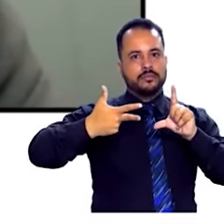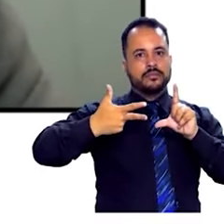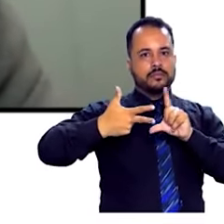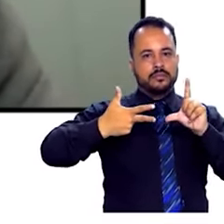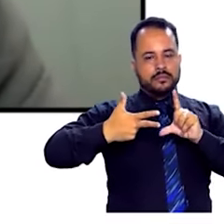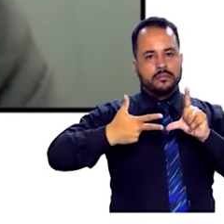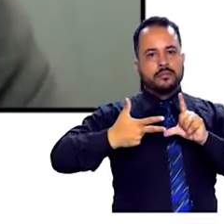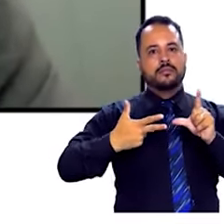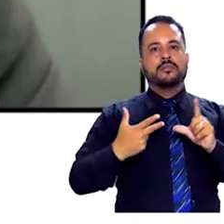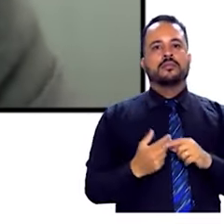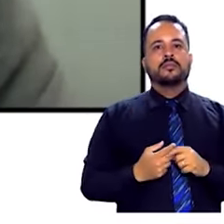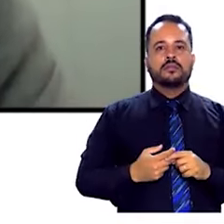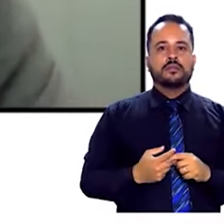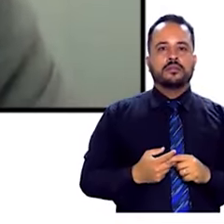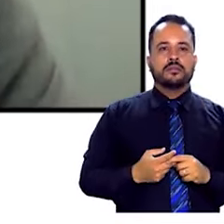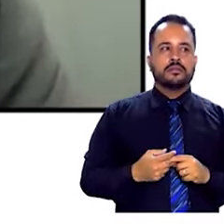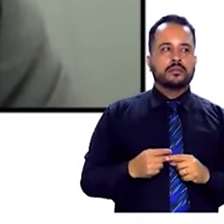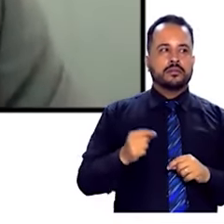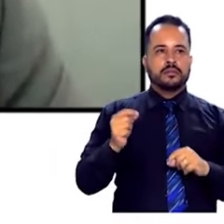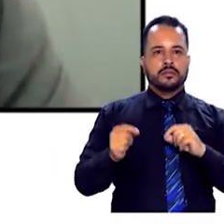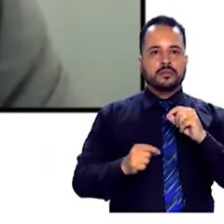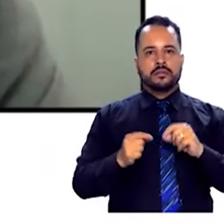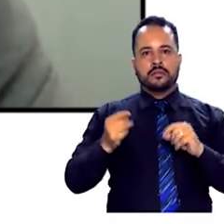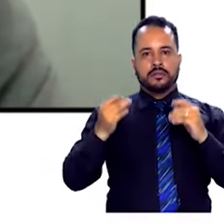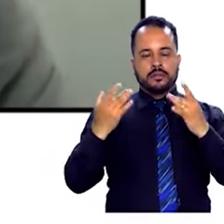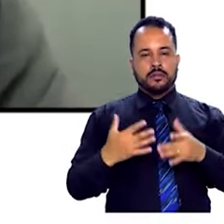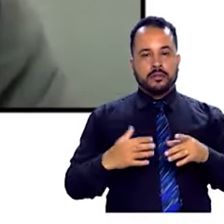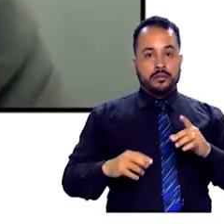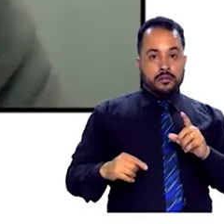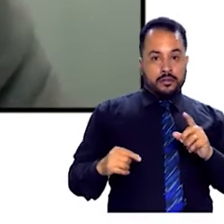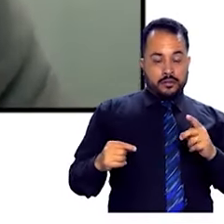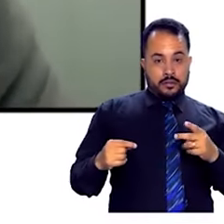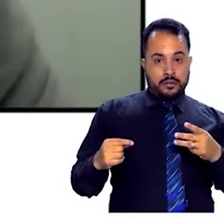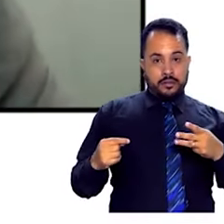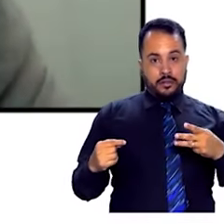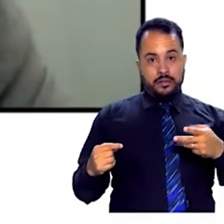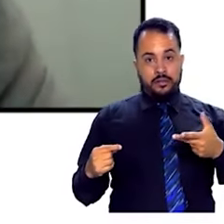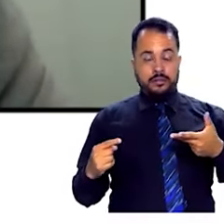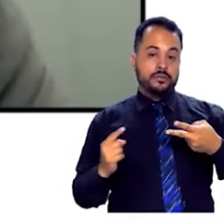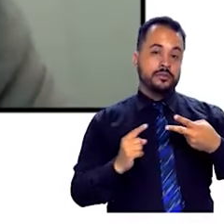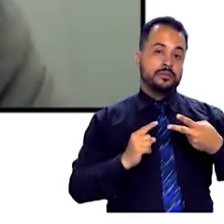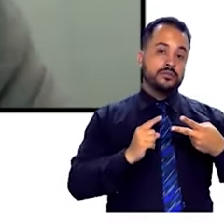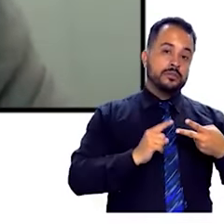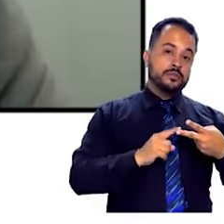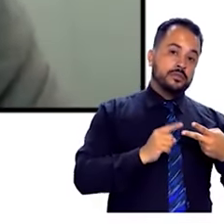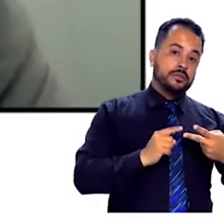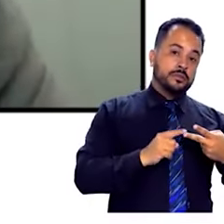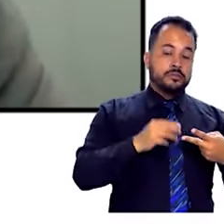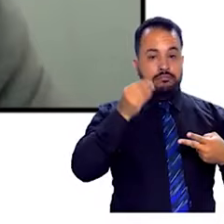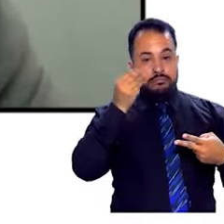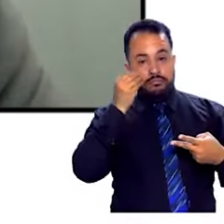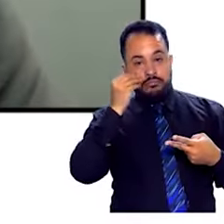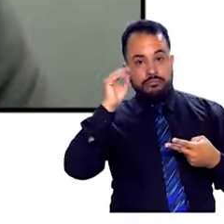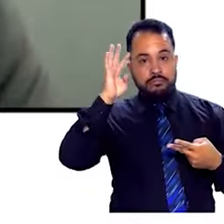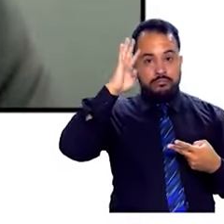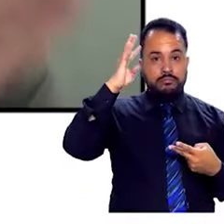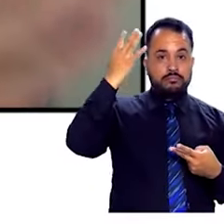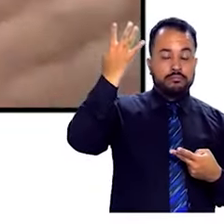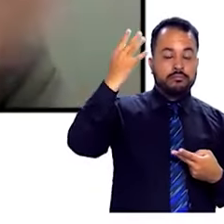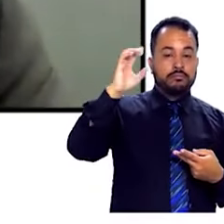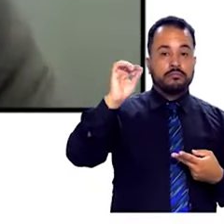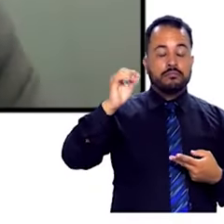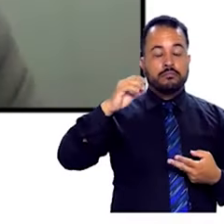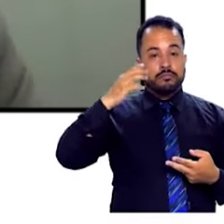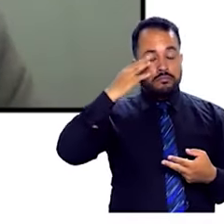Manifest hablo de discrecionalidad en todos los casos en un sentido amplio dec es una discre por porque depende